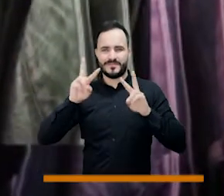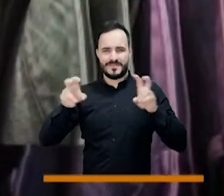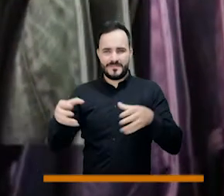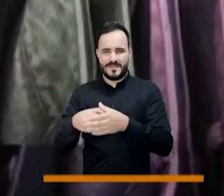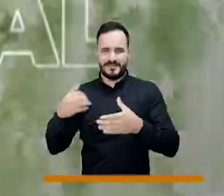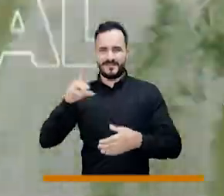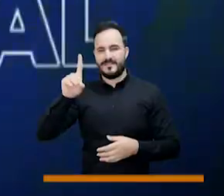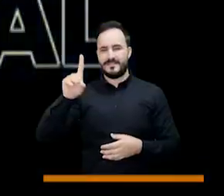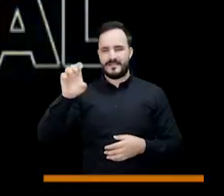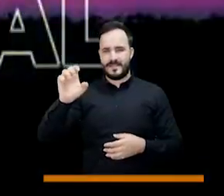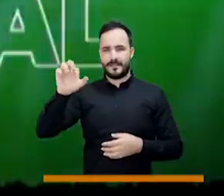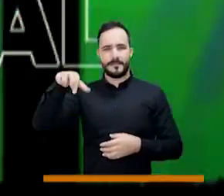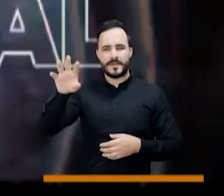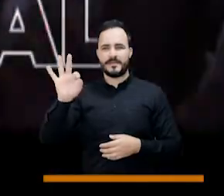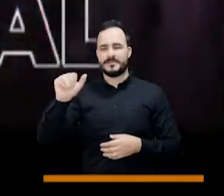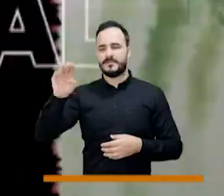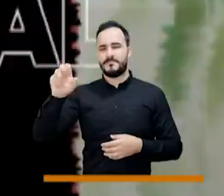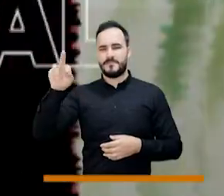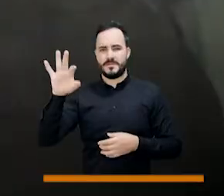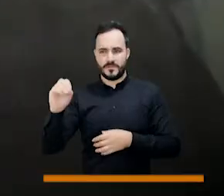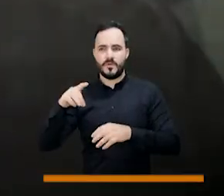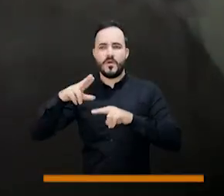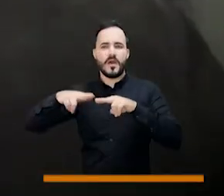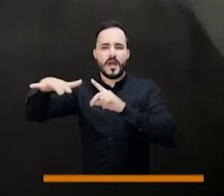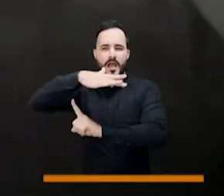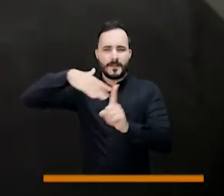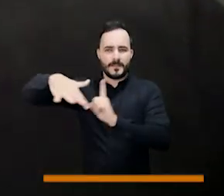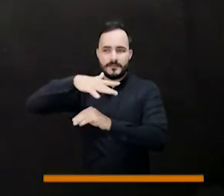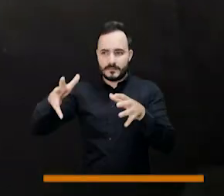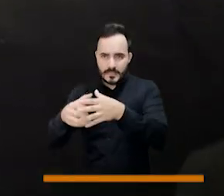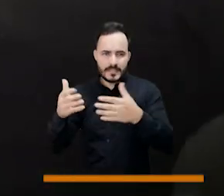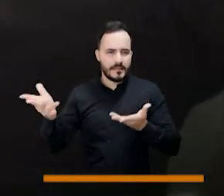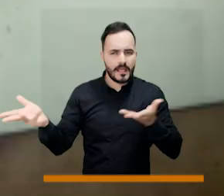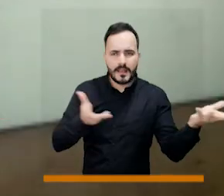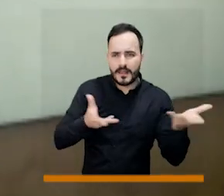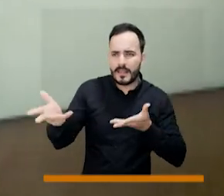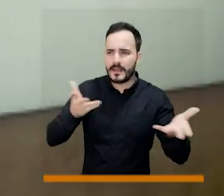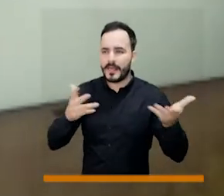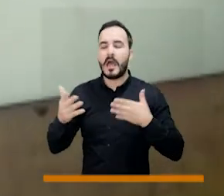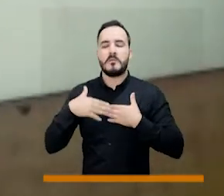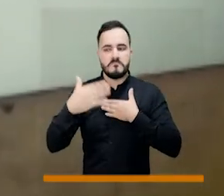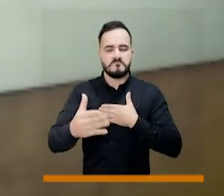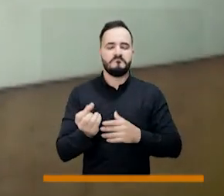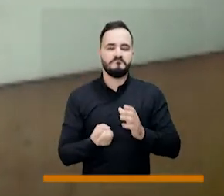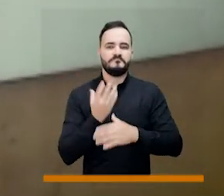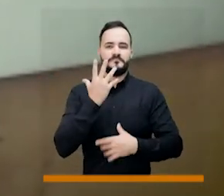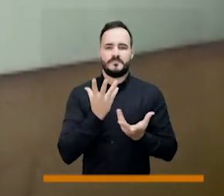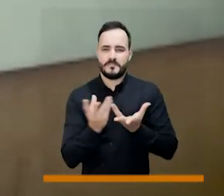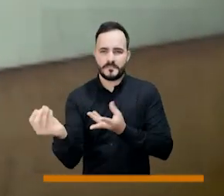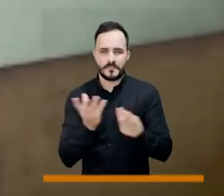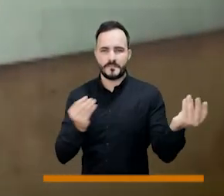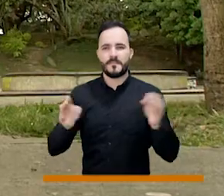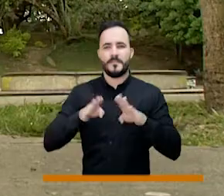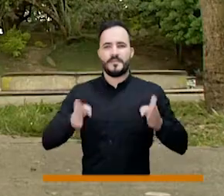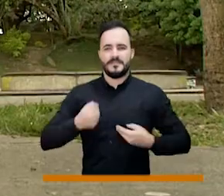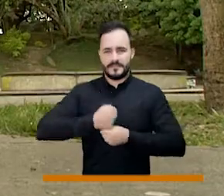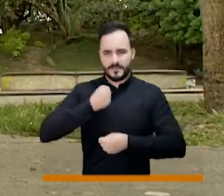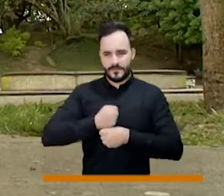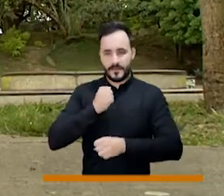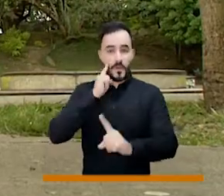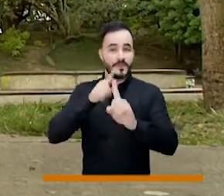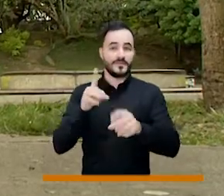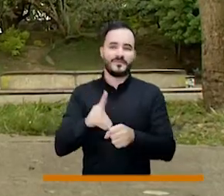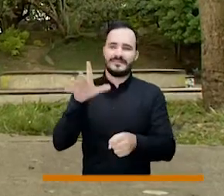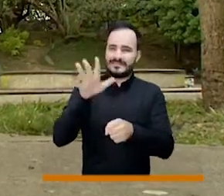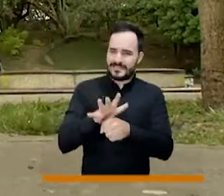Departamento Administrativo de Planeación, encontrar unos espacios para generar unas mesas de concertación y de trabajo para llegar a que Medellín tenga un